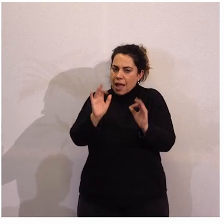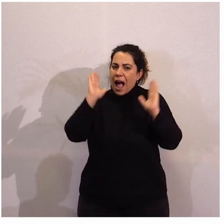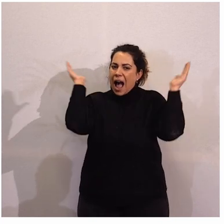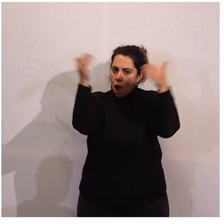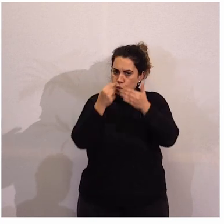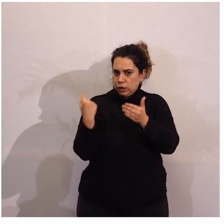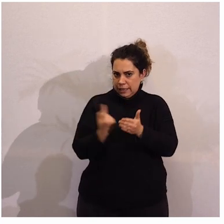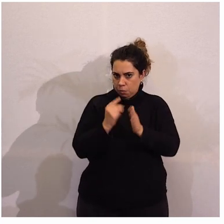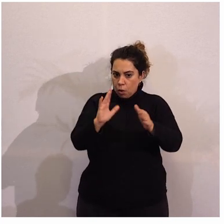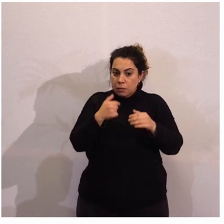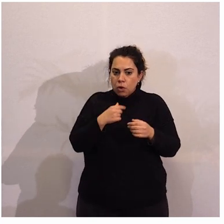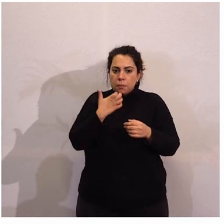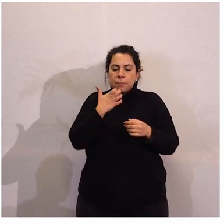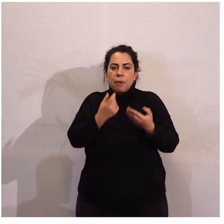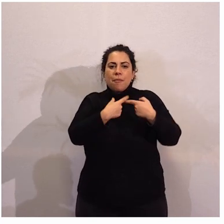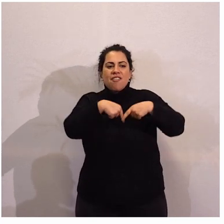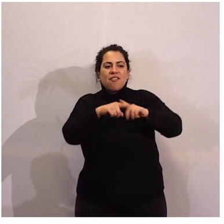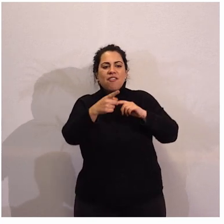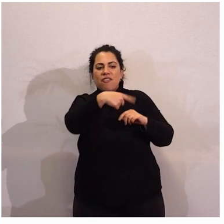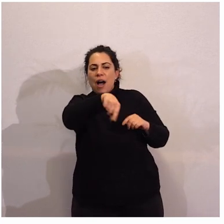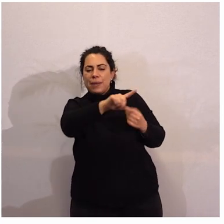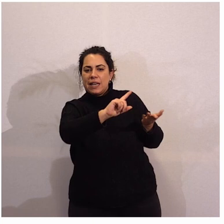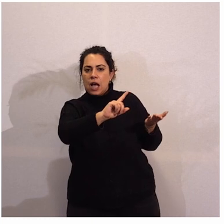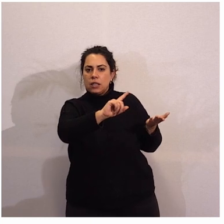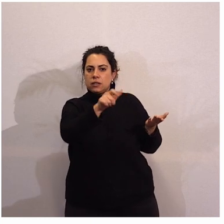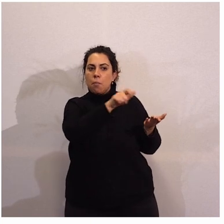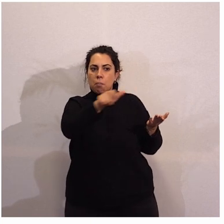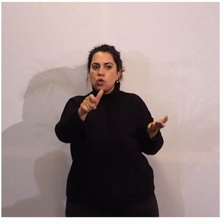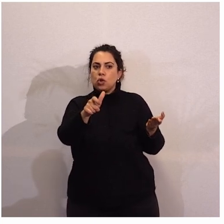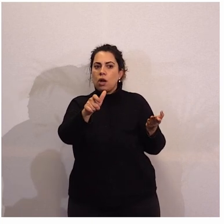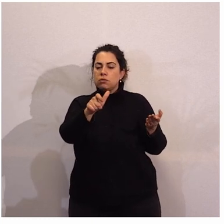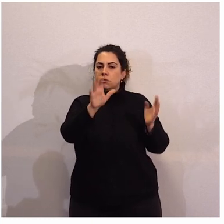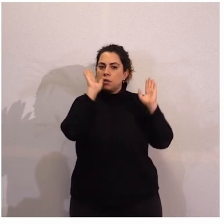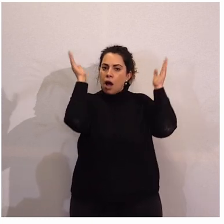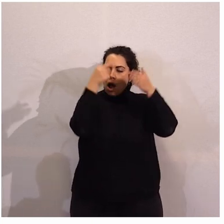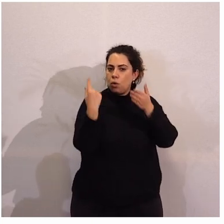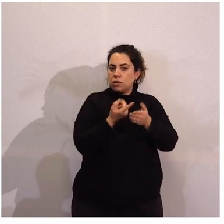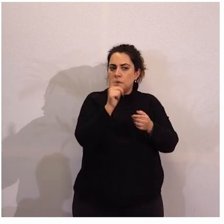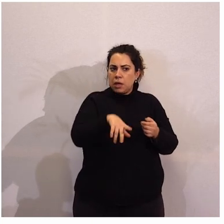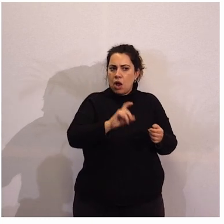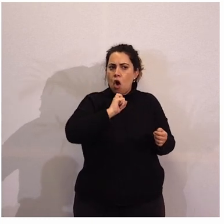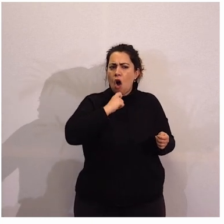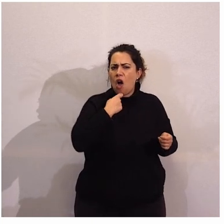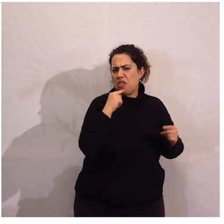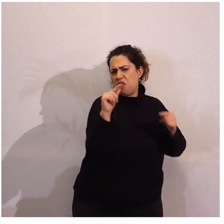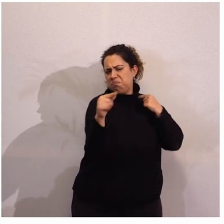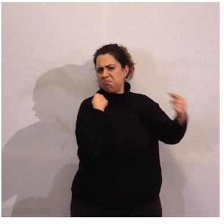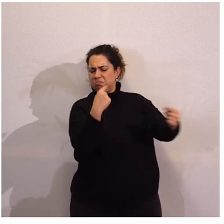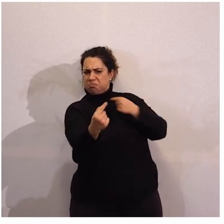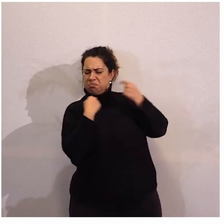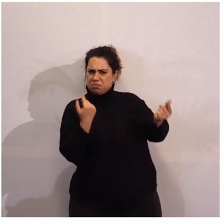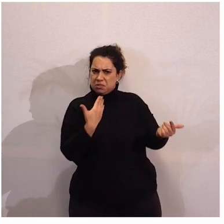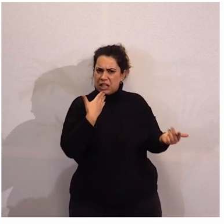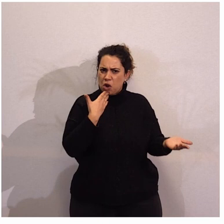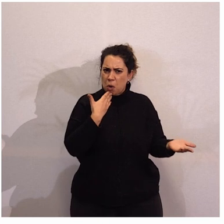recibimos incluso por parte de familiares, de personas también autistas, es todo el odio, como si